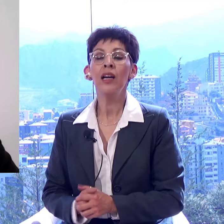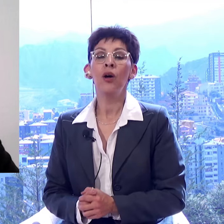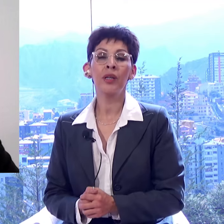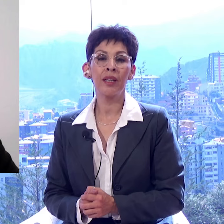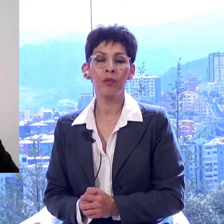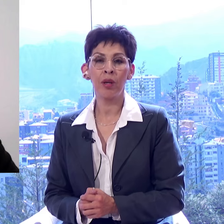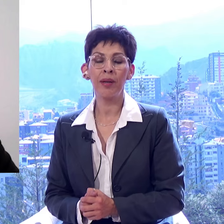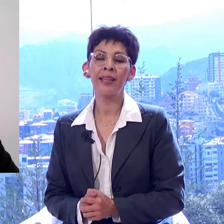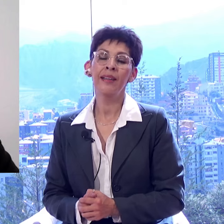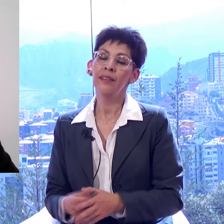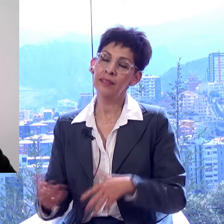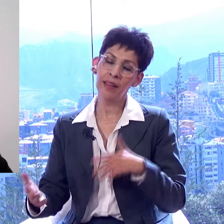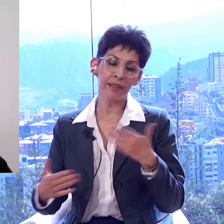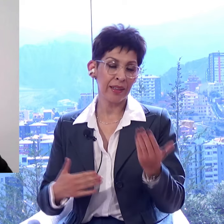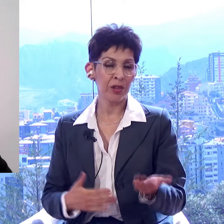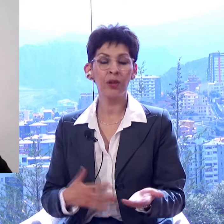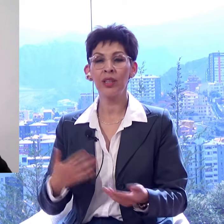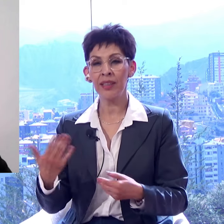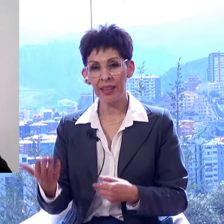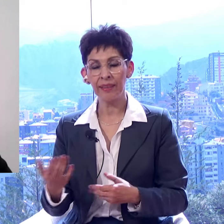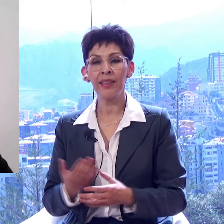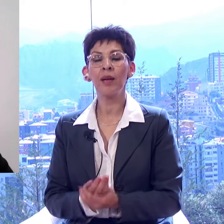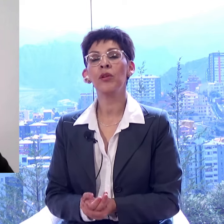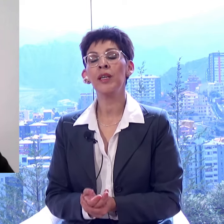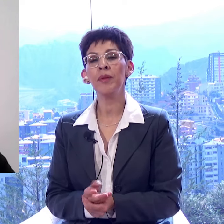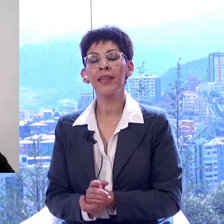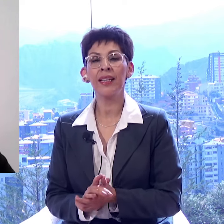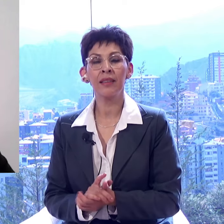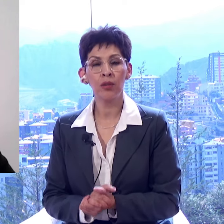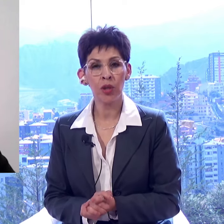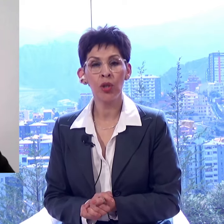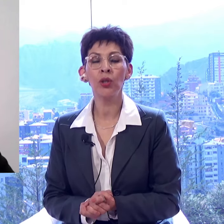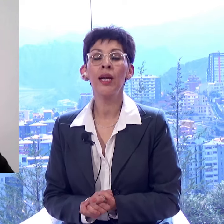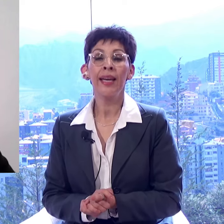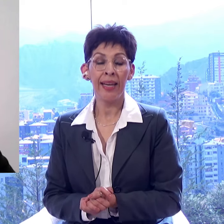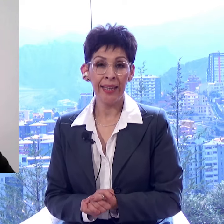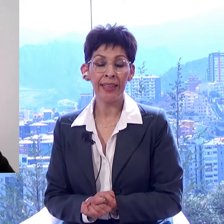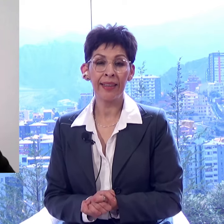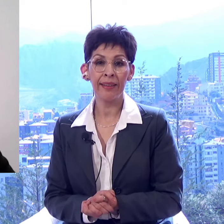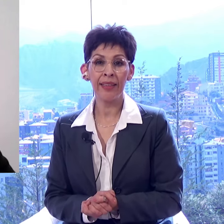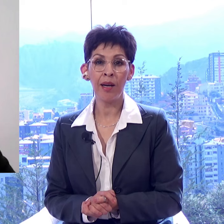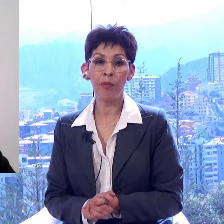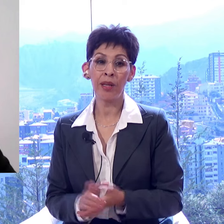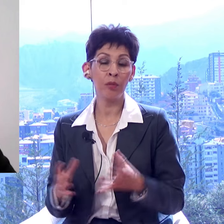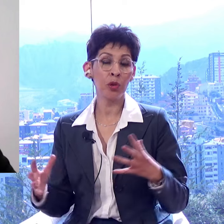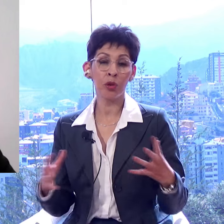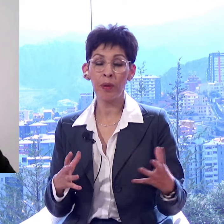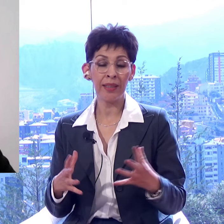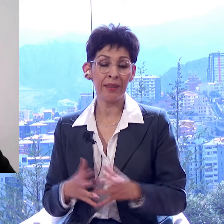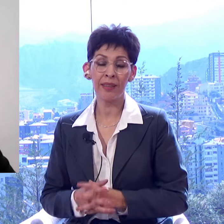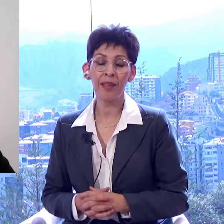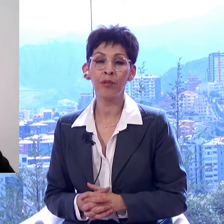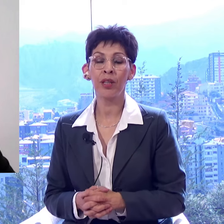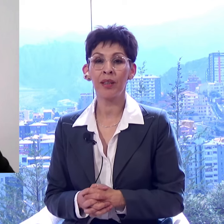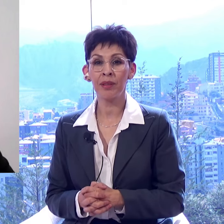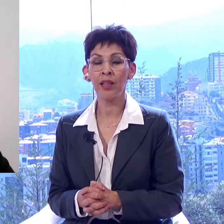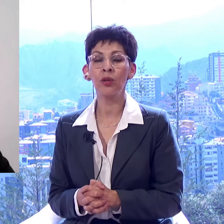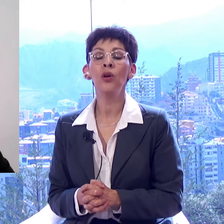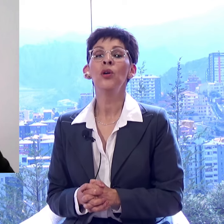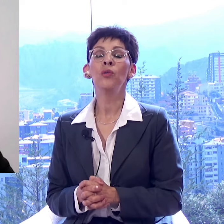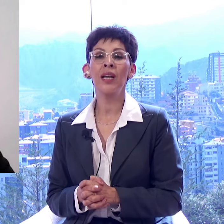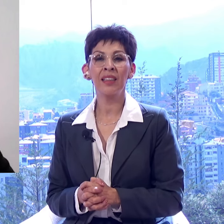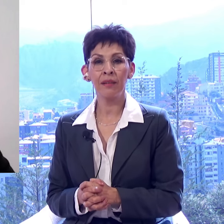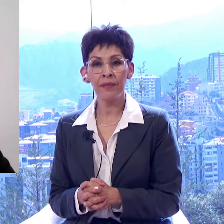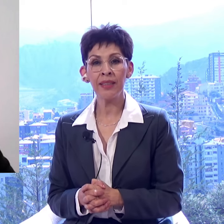Argentina. Hoy queremos hablar de las relaciones Argentina-Bolivia, de la situación en Argentina, porque muchos países estamos